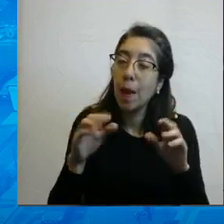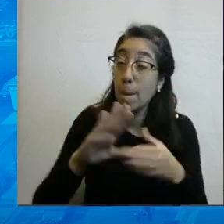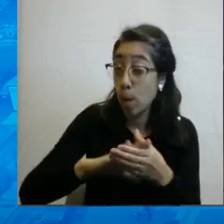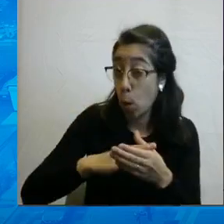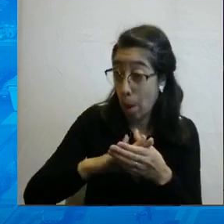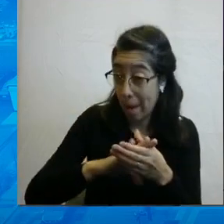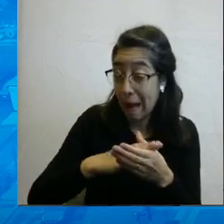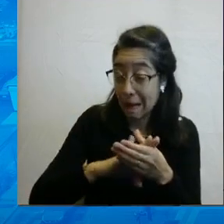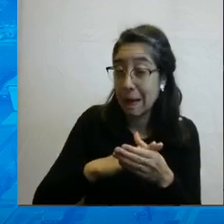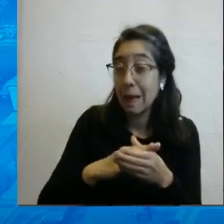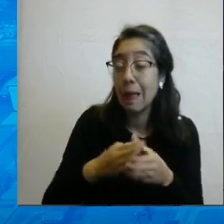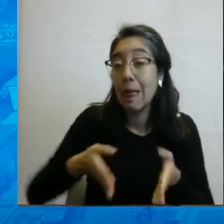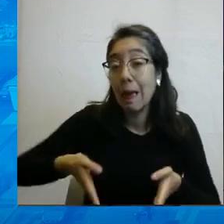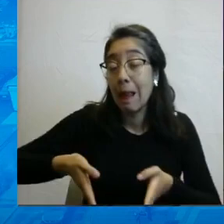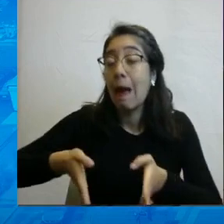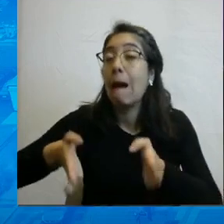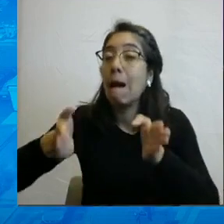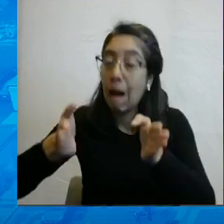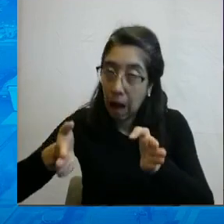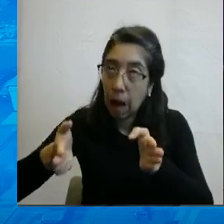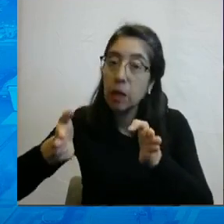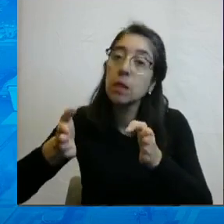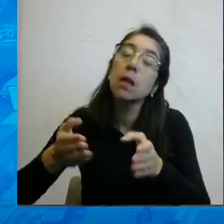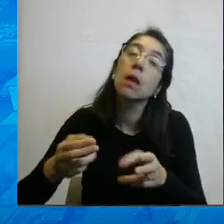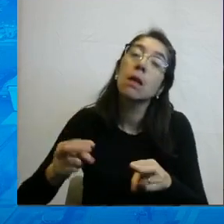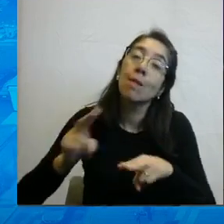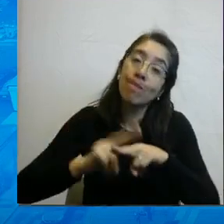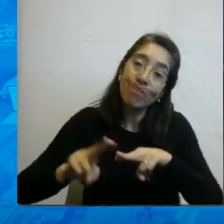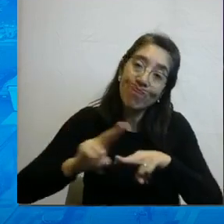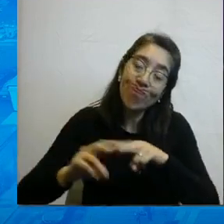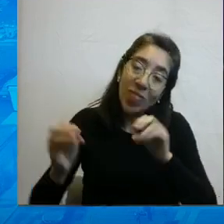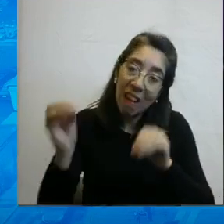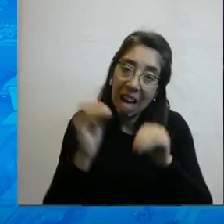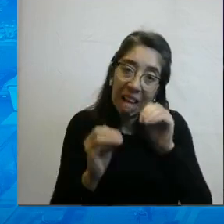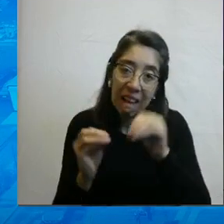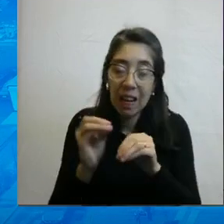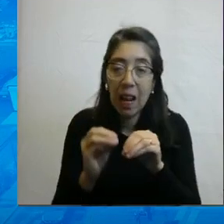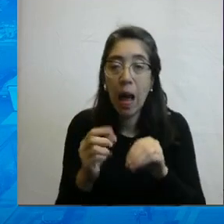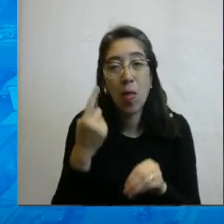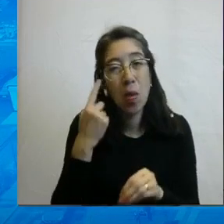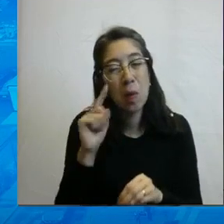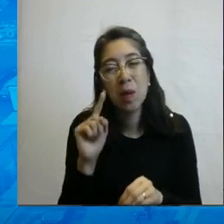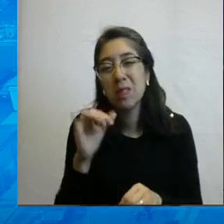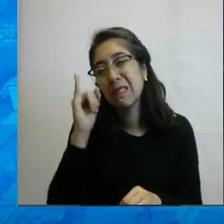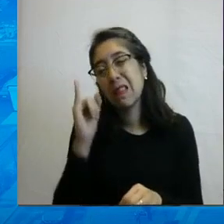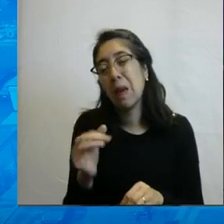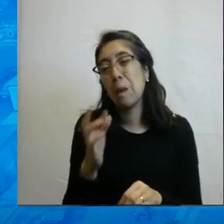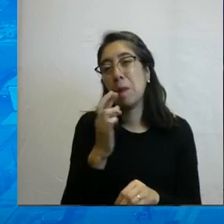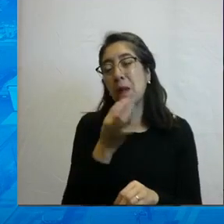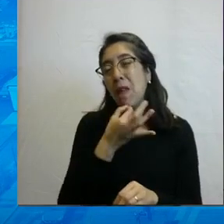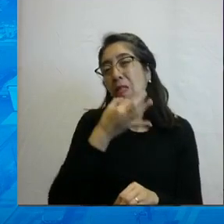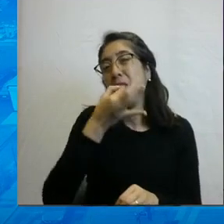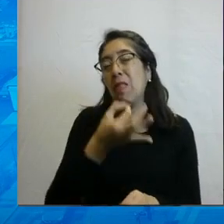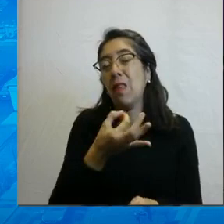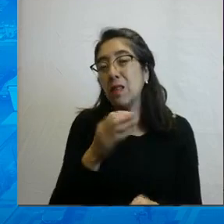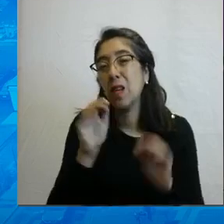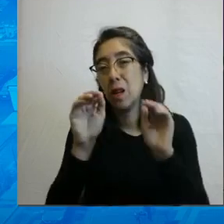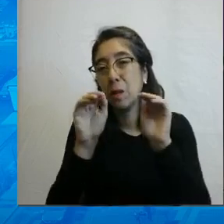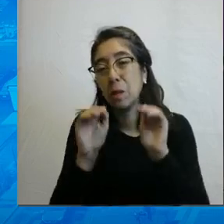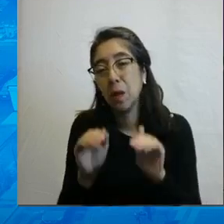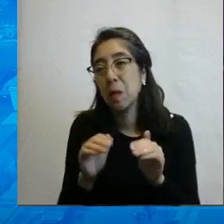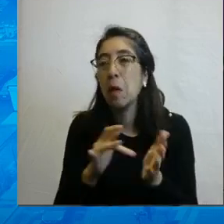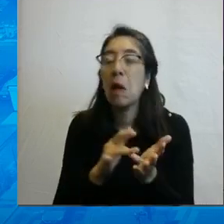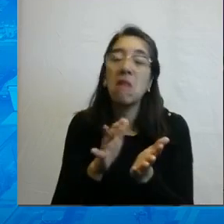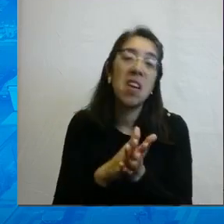la administración, nos han dicho que están dentro de las fechas. Lo mismo tuvimos, la misma respuesta cuando fue el tema de Vicuña Maquena, que estábamos dentro de las fechas, pero ya